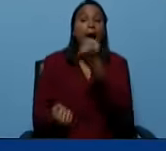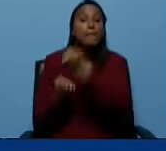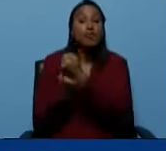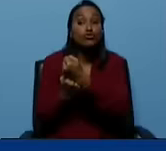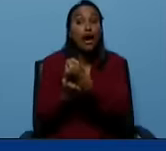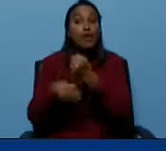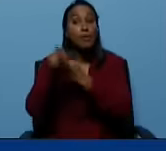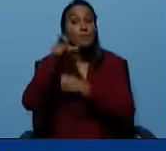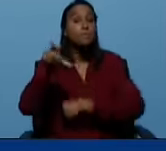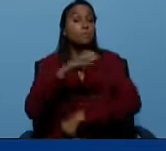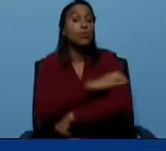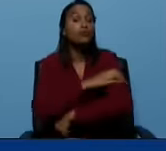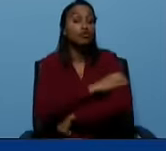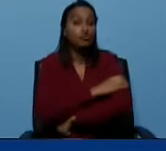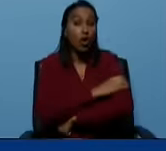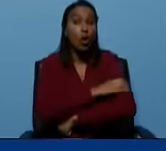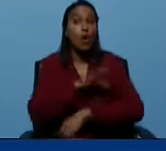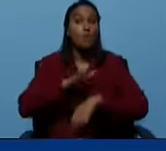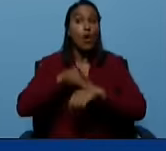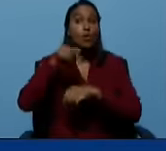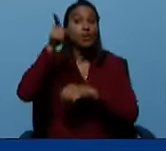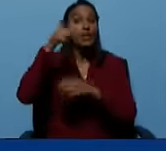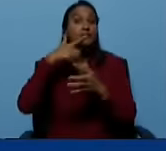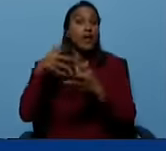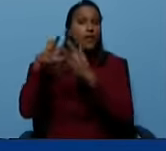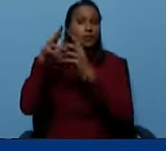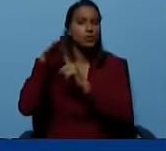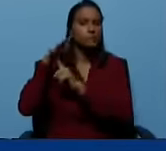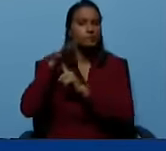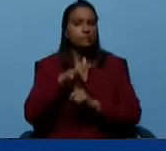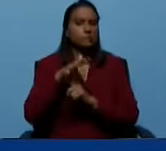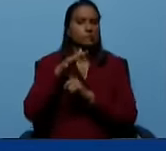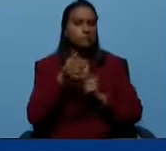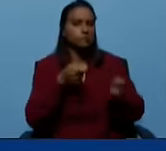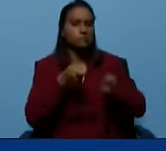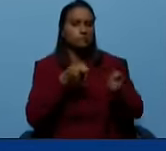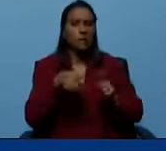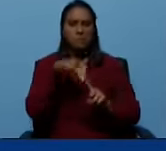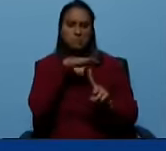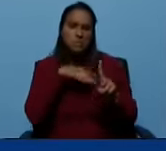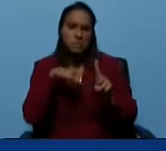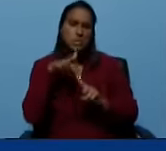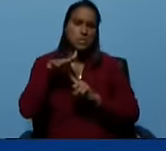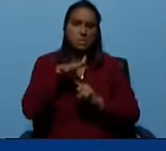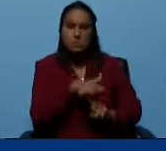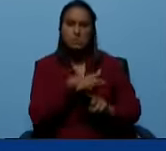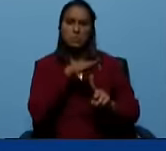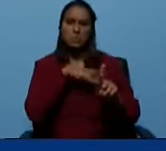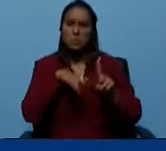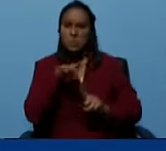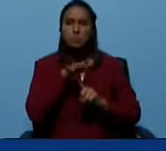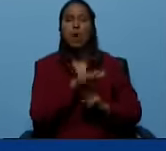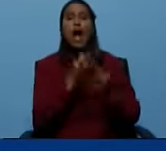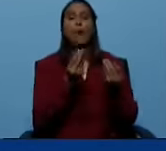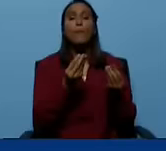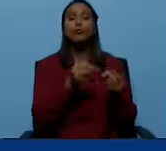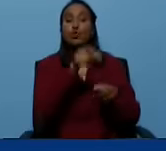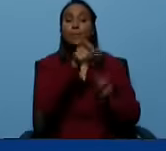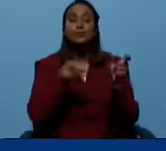de los gringos. Los gringos metieron máxima presión y chantaje a muchos de esos políticos que quieren hacer